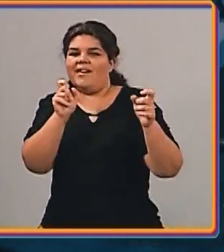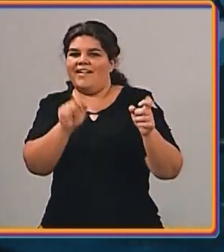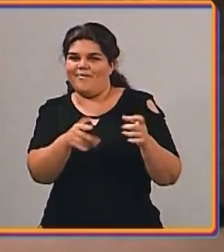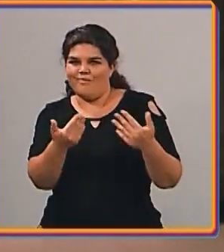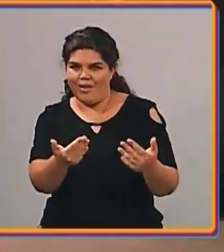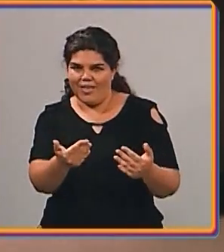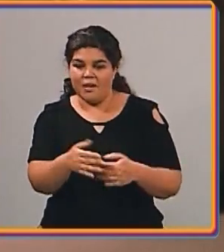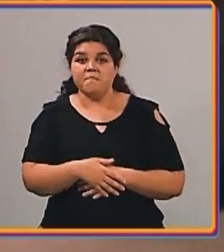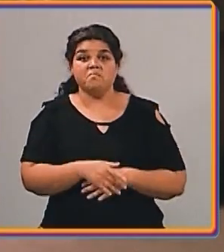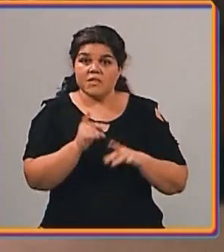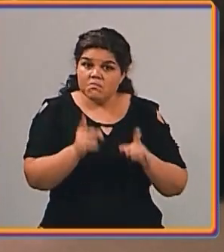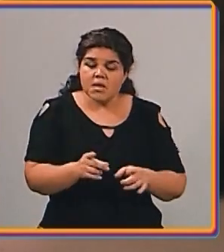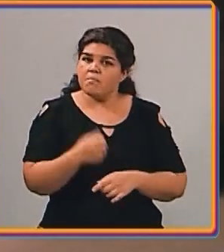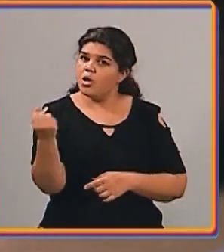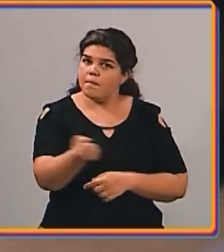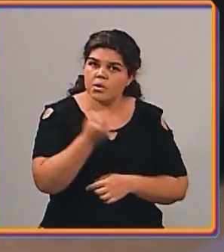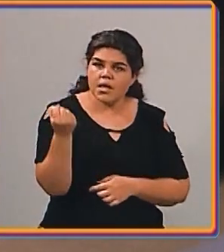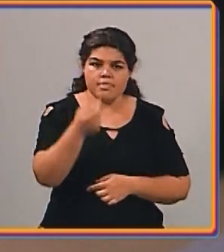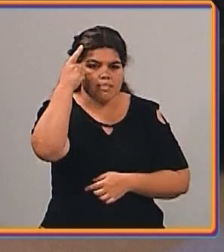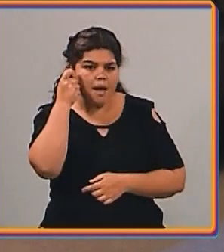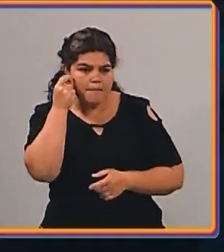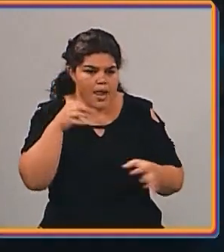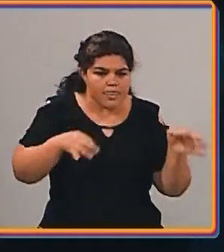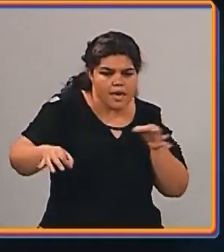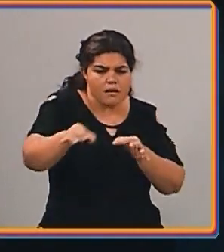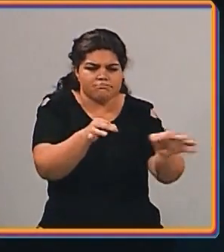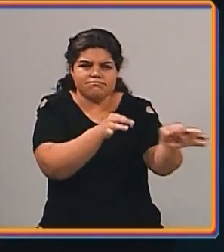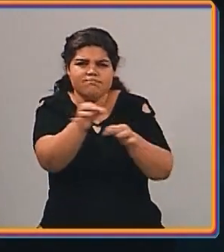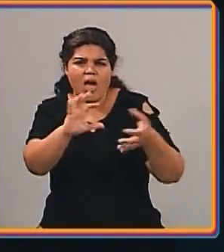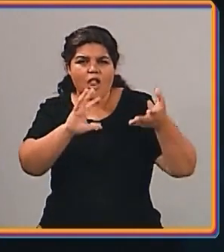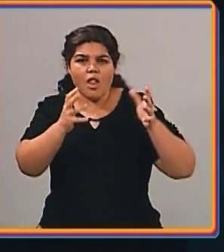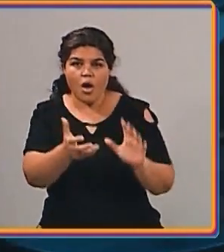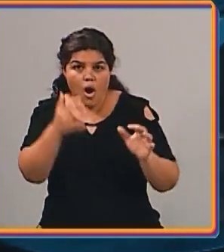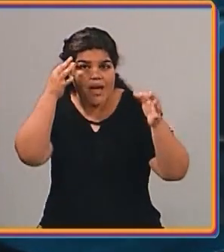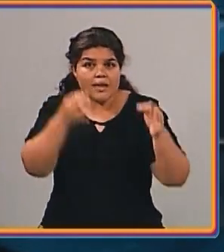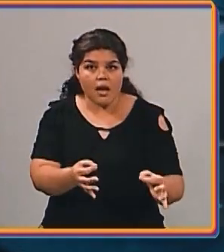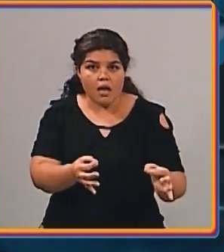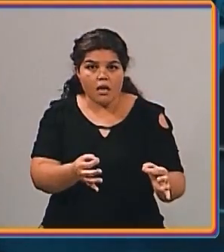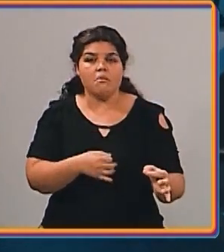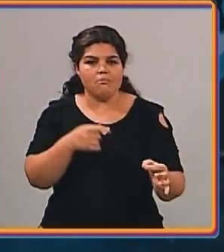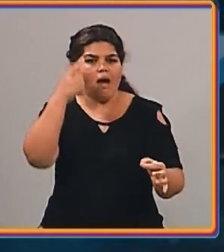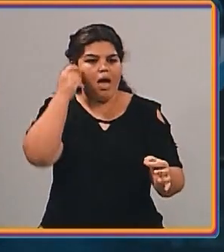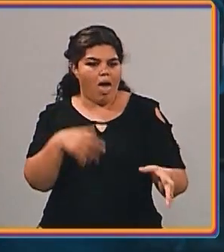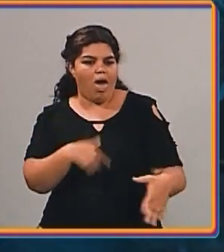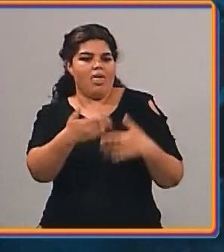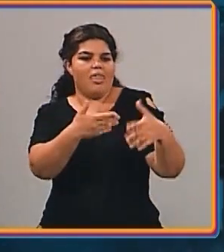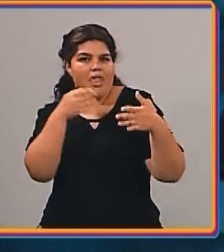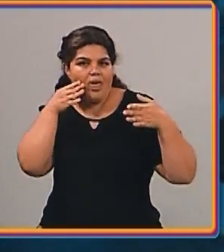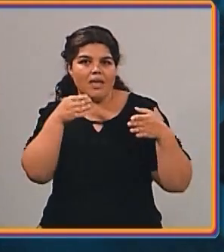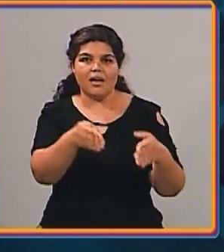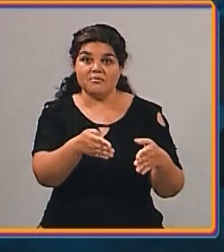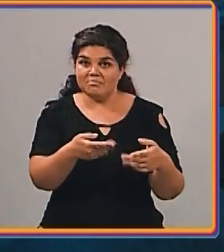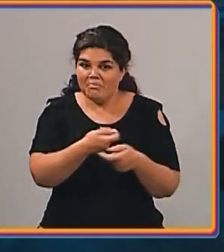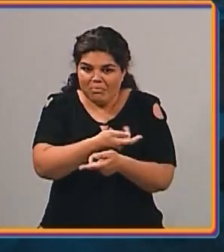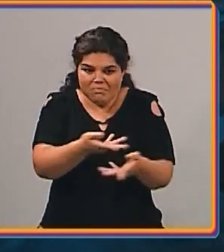muy importantes de lógica, casi sin darnos cuenta. Y ahora que sabes todo esto, me imagino que no ves la hora de salir corriendo a